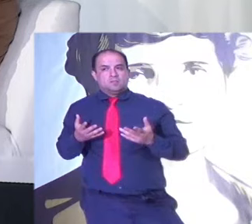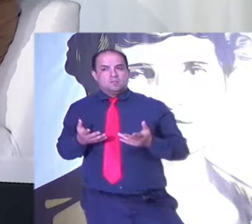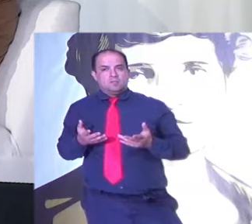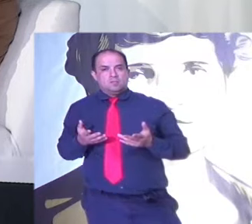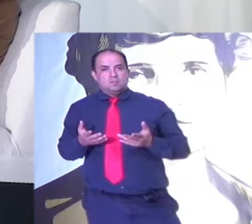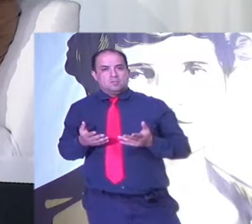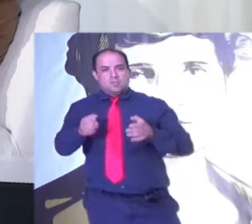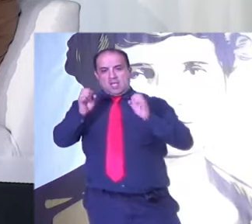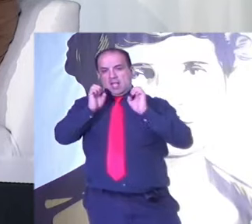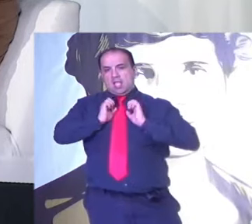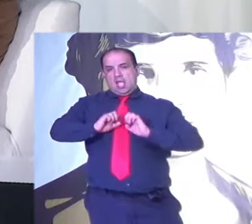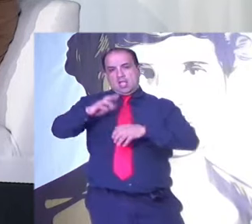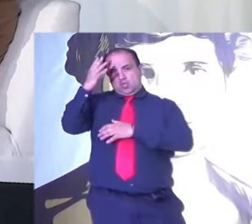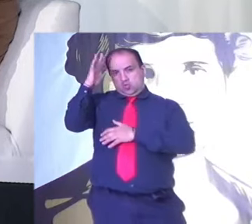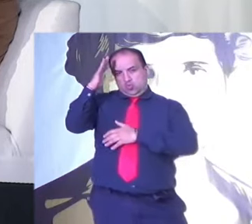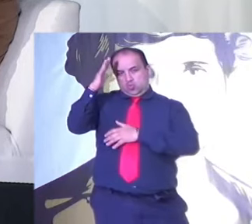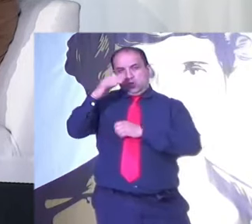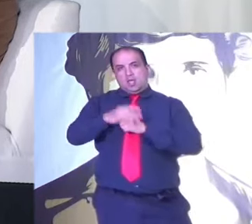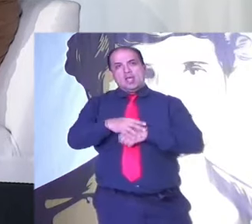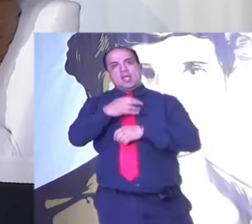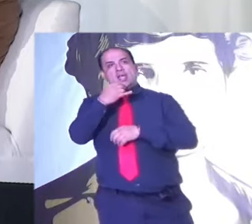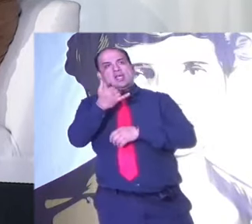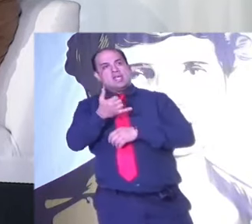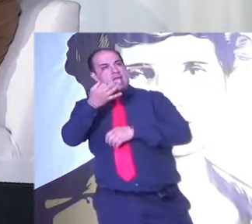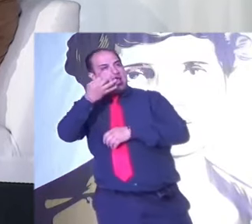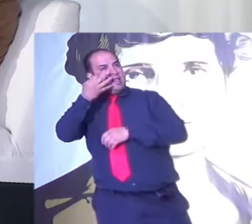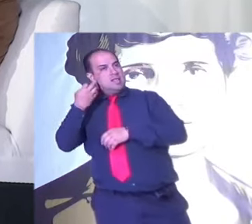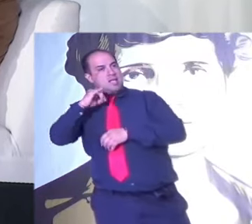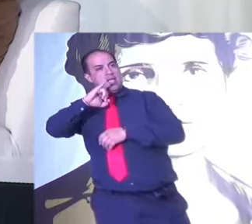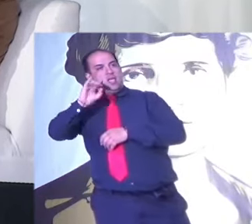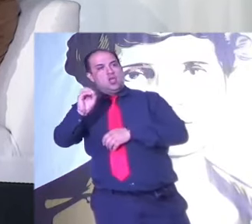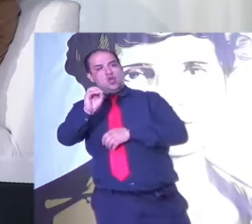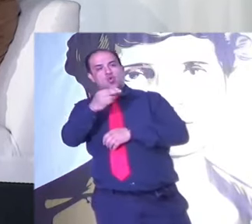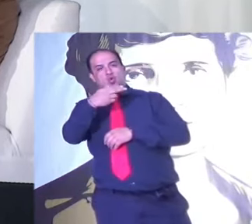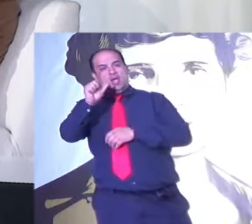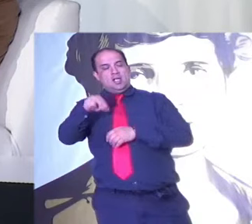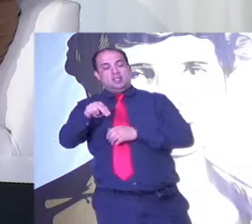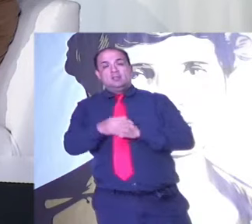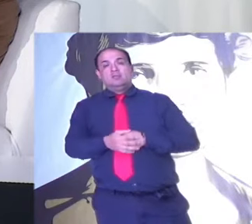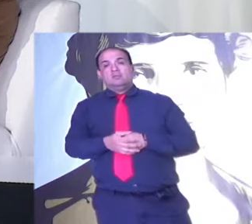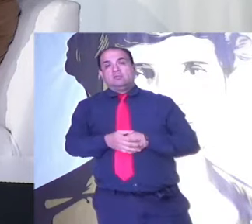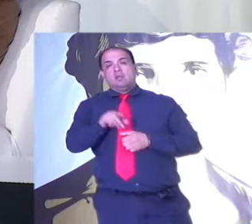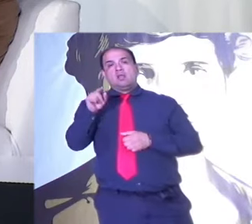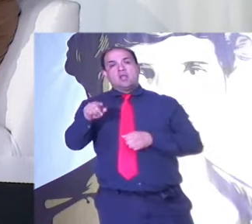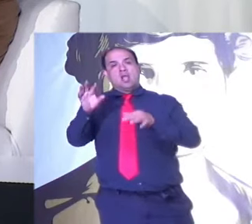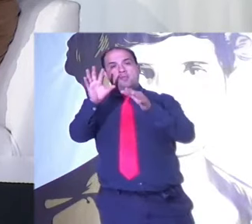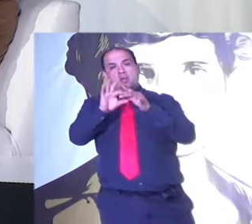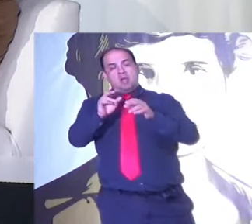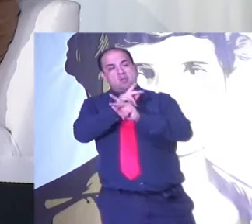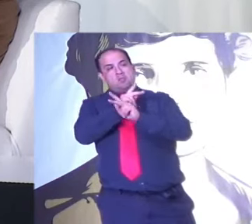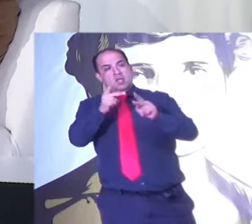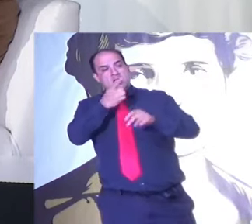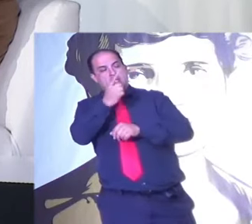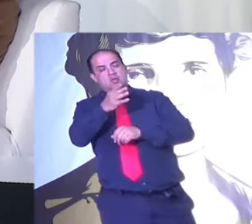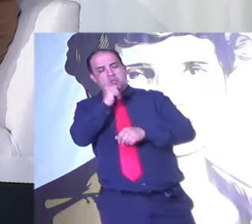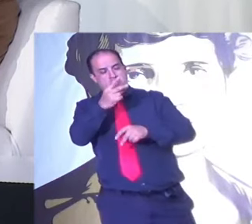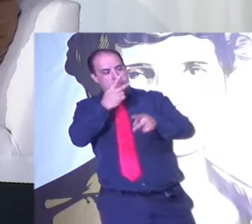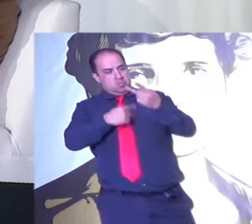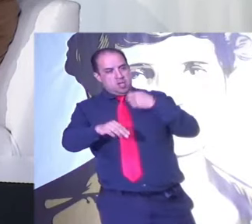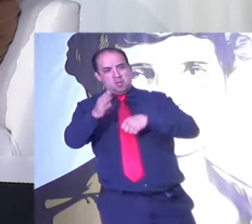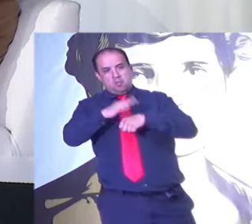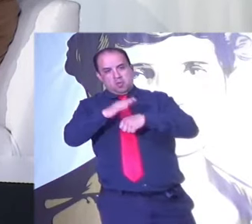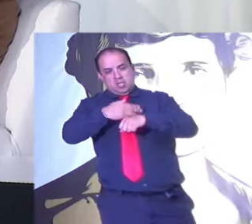el elegante show del Tigre Joan, así se llamaba, ¿no? Entonces, y él estaba hablando con su público y les decía, pues no voy a poder venir la semana